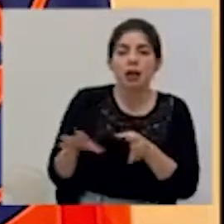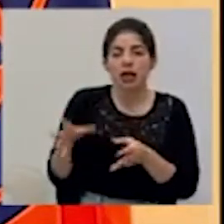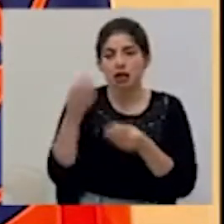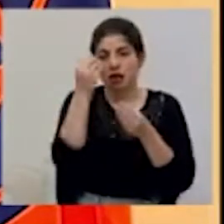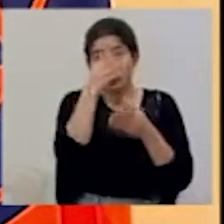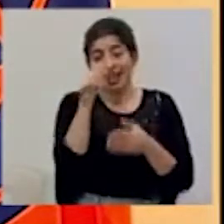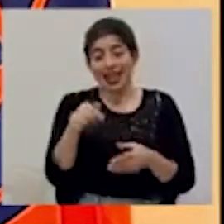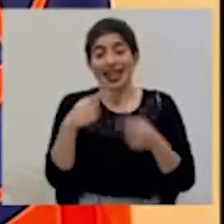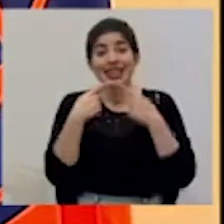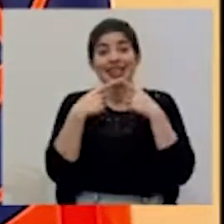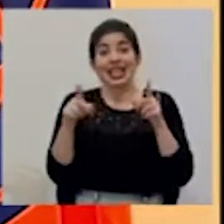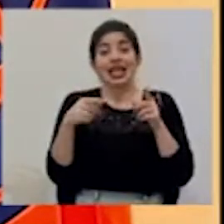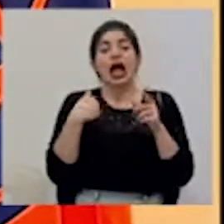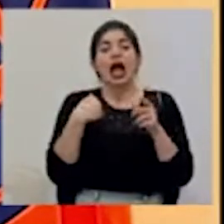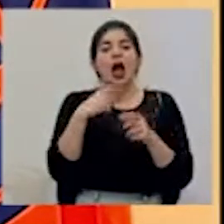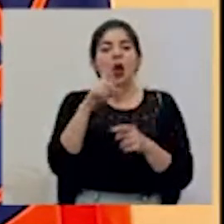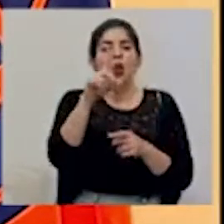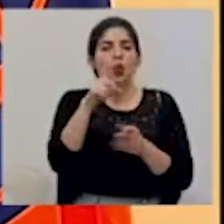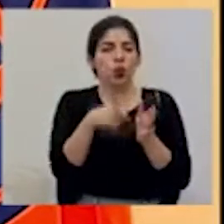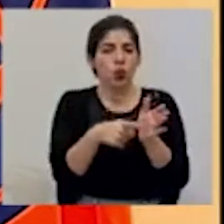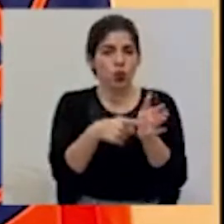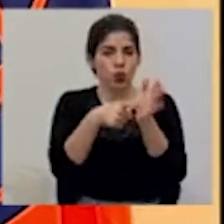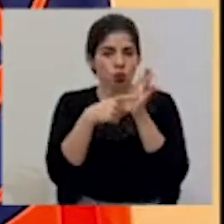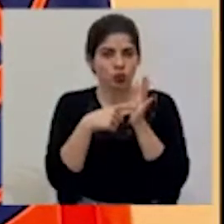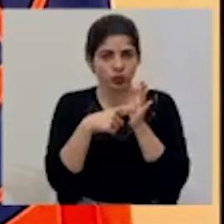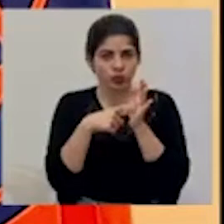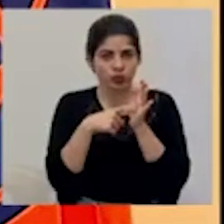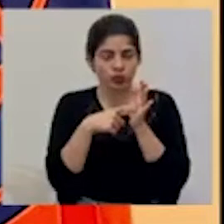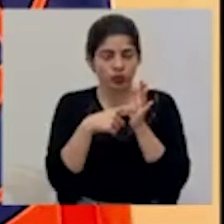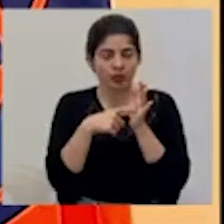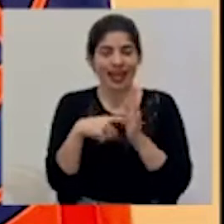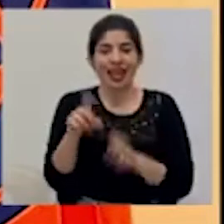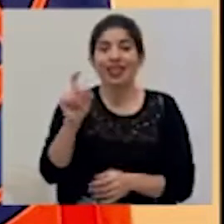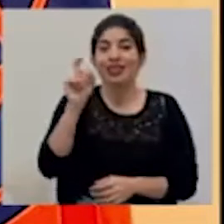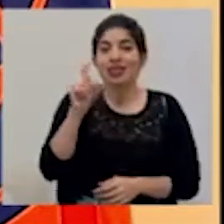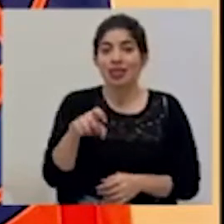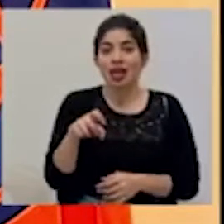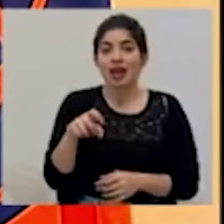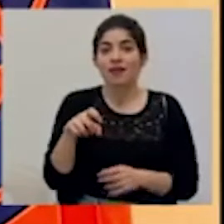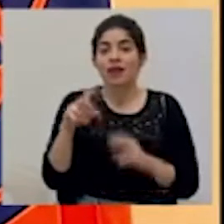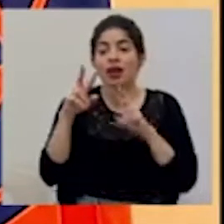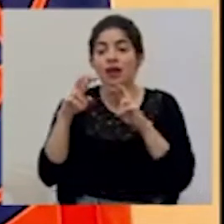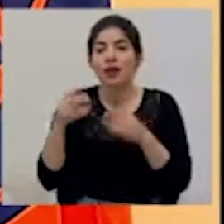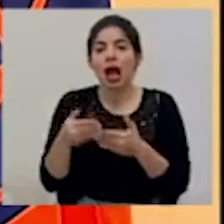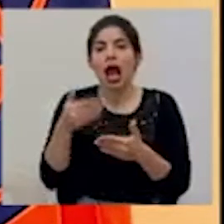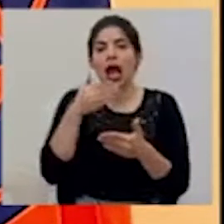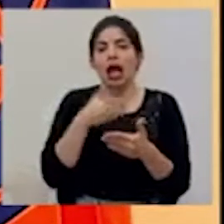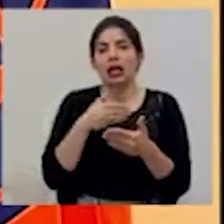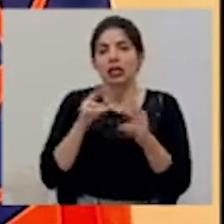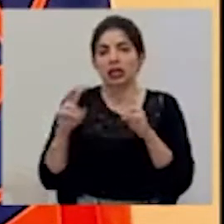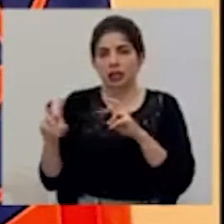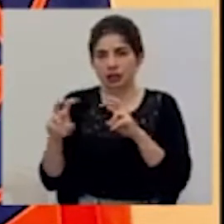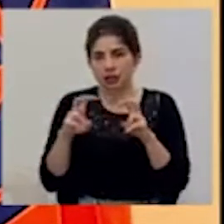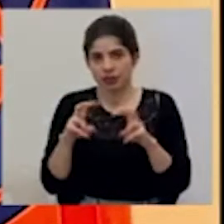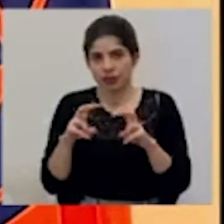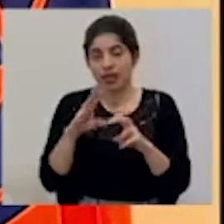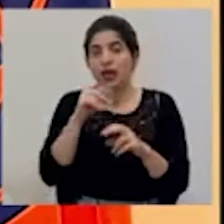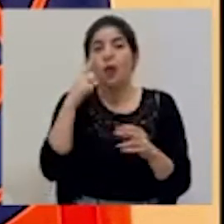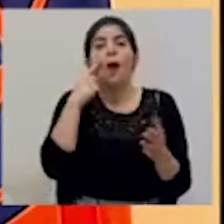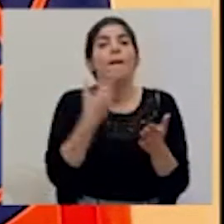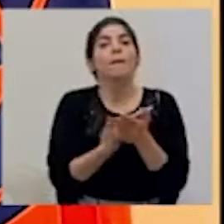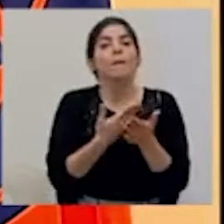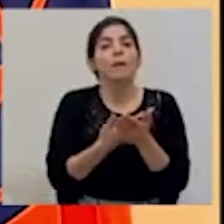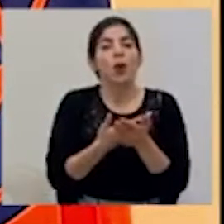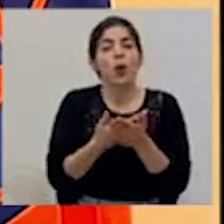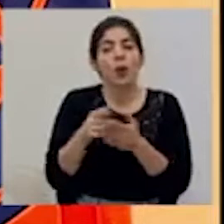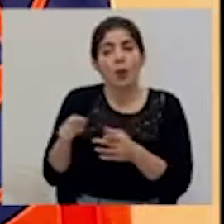este decreto de emergencia es que debe haber una verificación previa y una constatación de que el